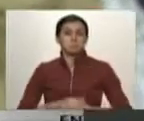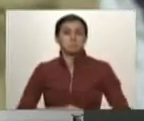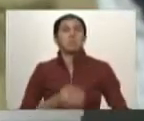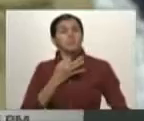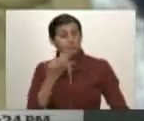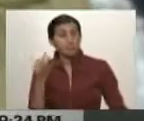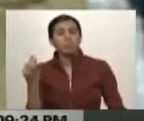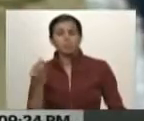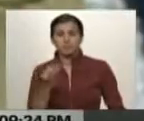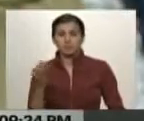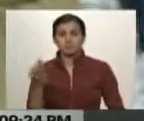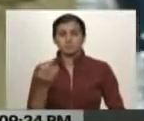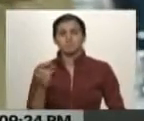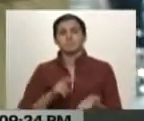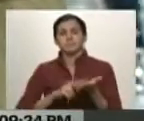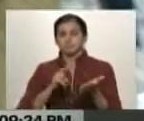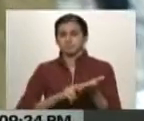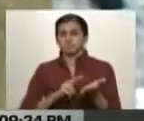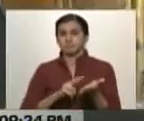es la verdad